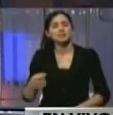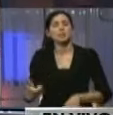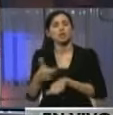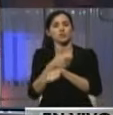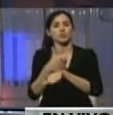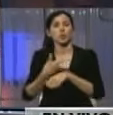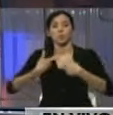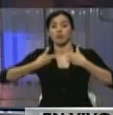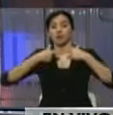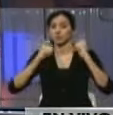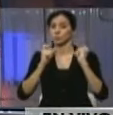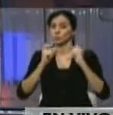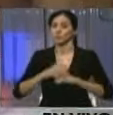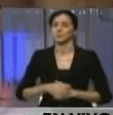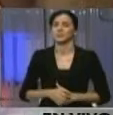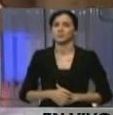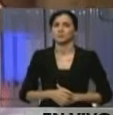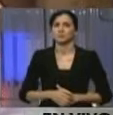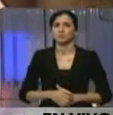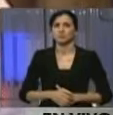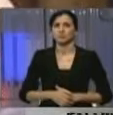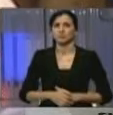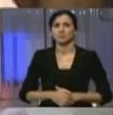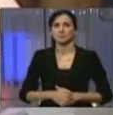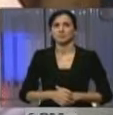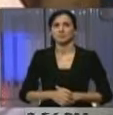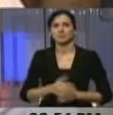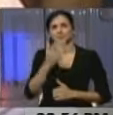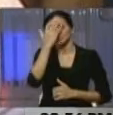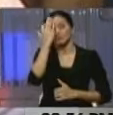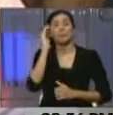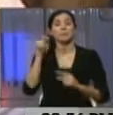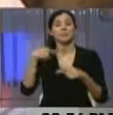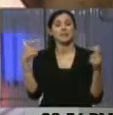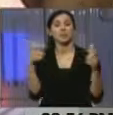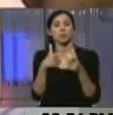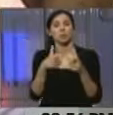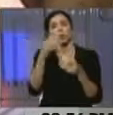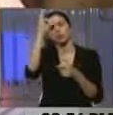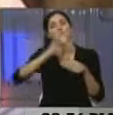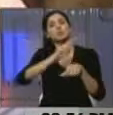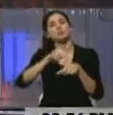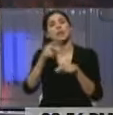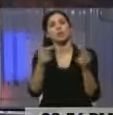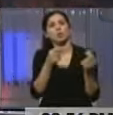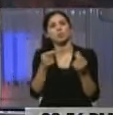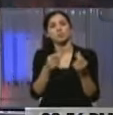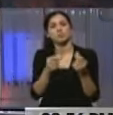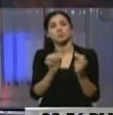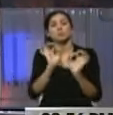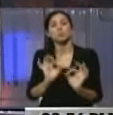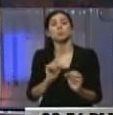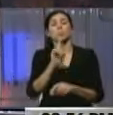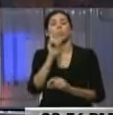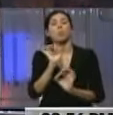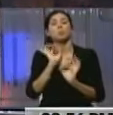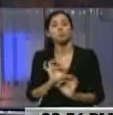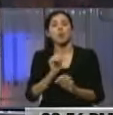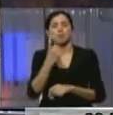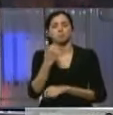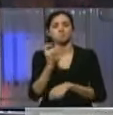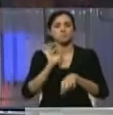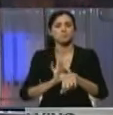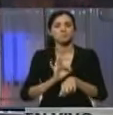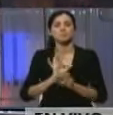profe, don Aristóbulos Turis Almeida. Mañana hay reunión del Consejo Nacional de la Economía, como un reloj, todos los martes, para